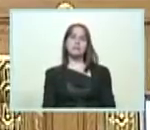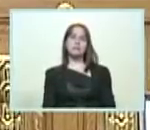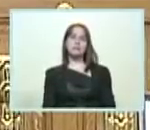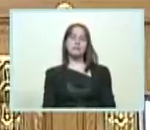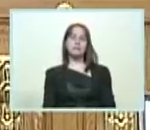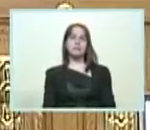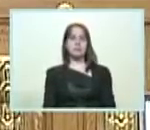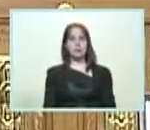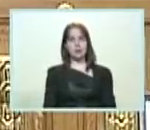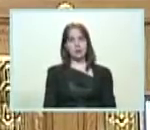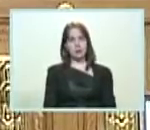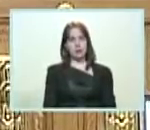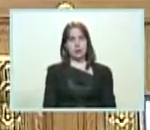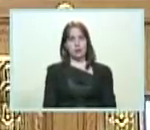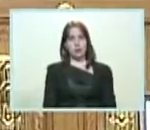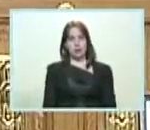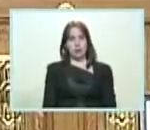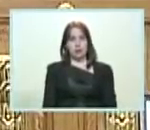para